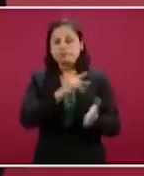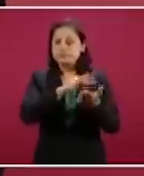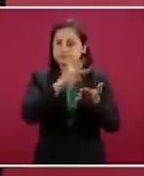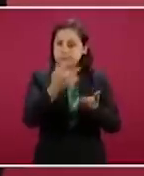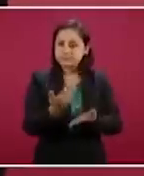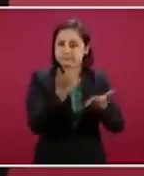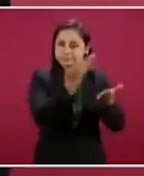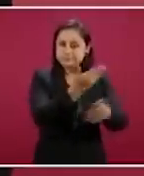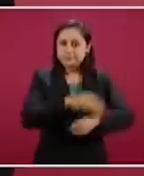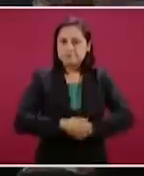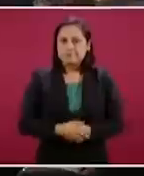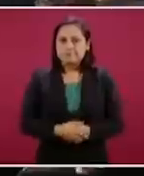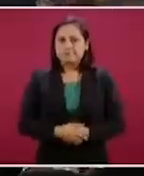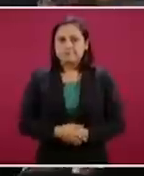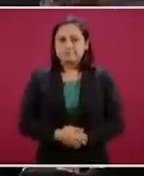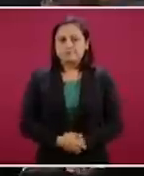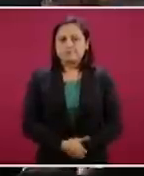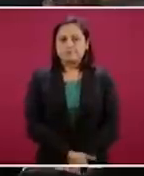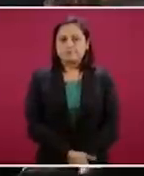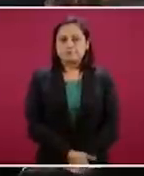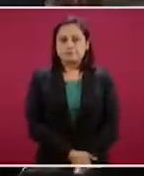presidente.